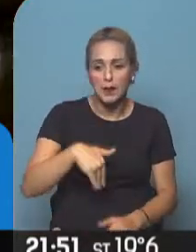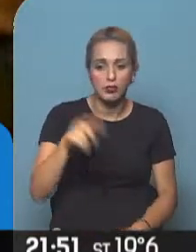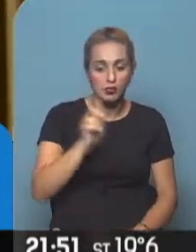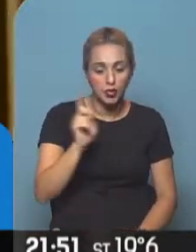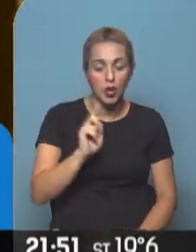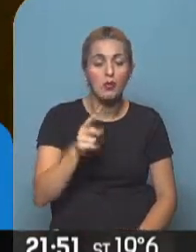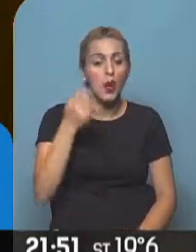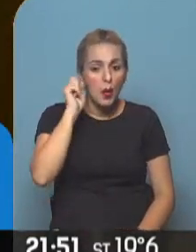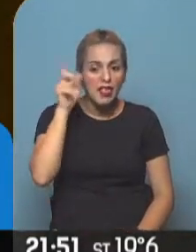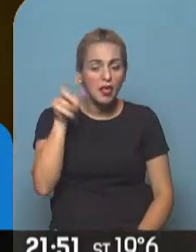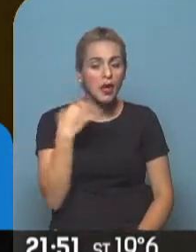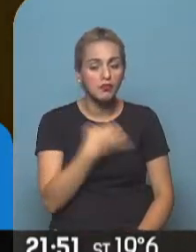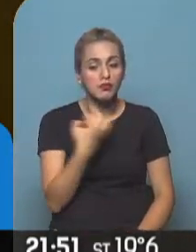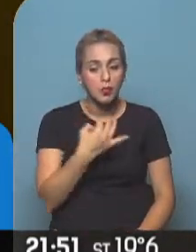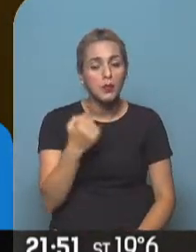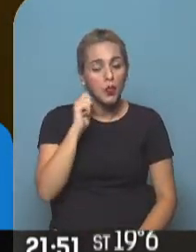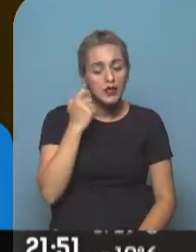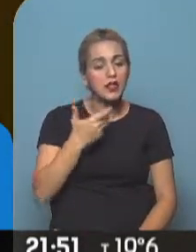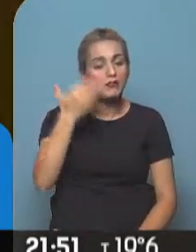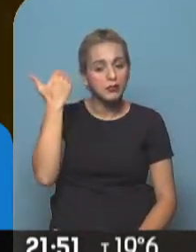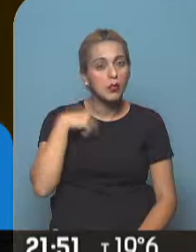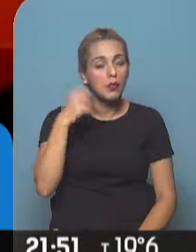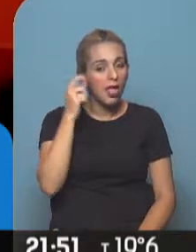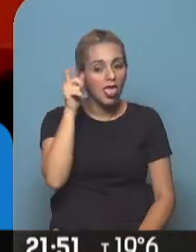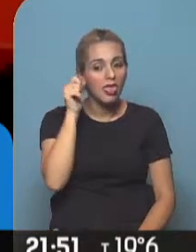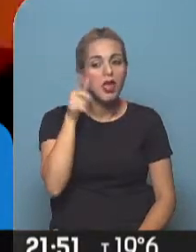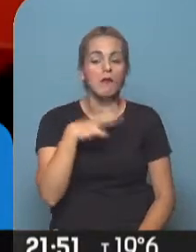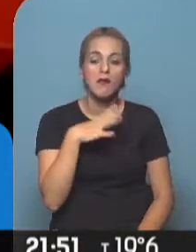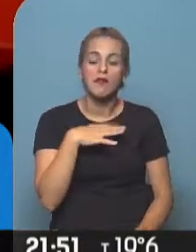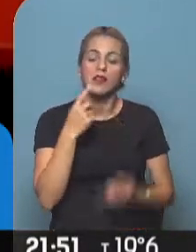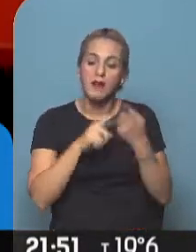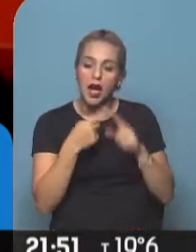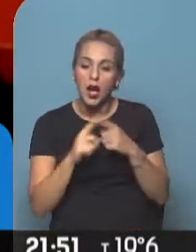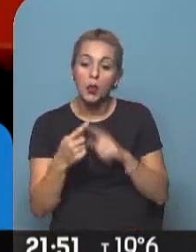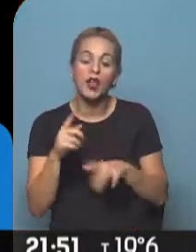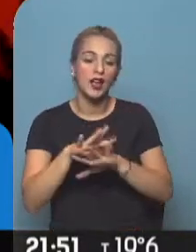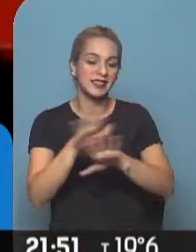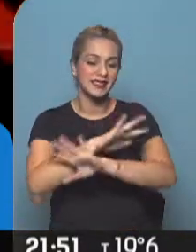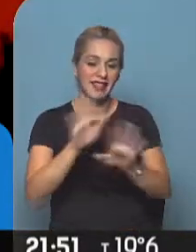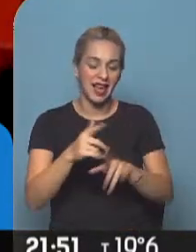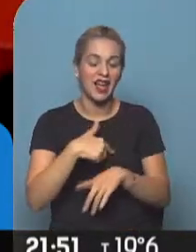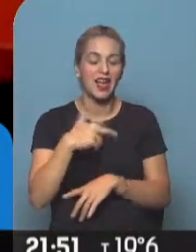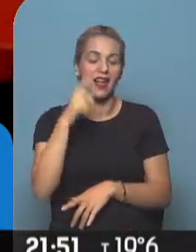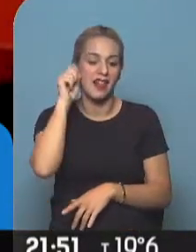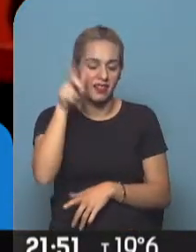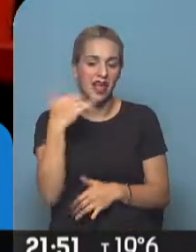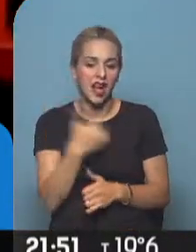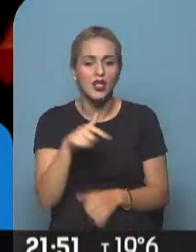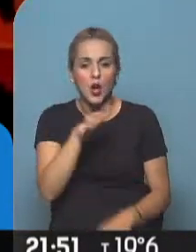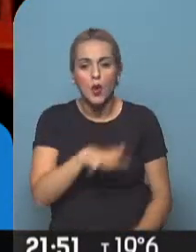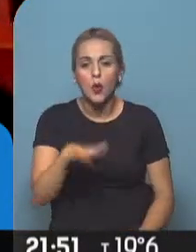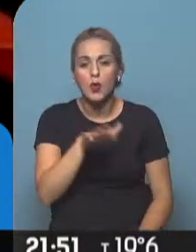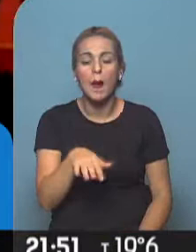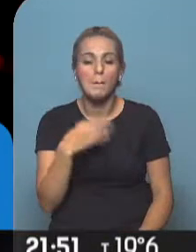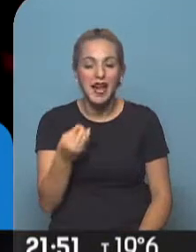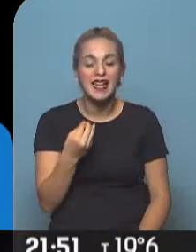que hace tiempo, según Ricardo Mollo, querían hacer, pero había que coordinar demasiadas cosas. Bueno, ahora está, quieren que sea un espacio para que los chicos